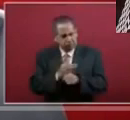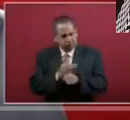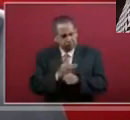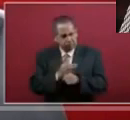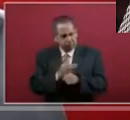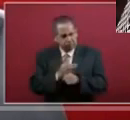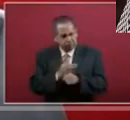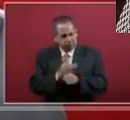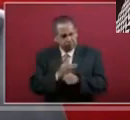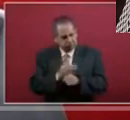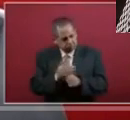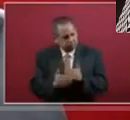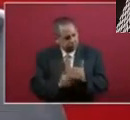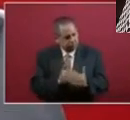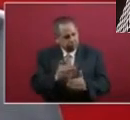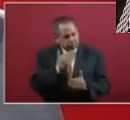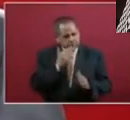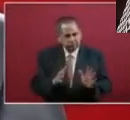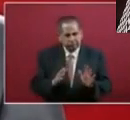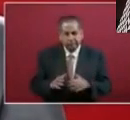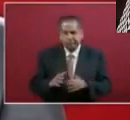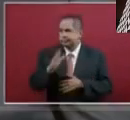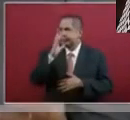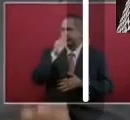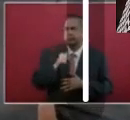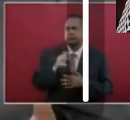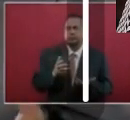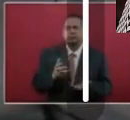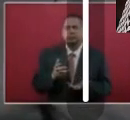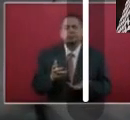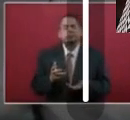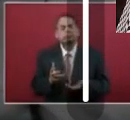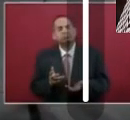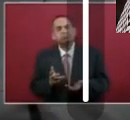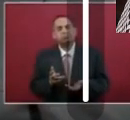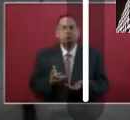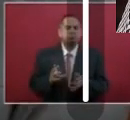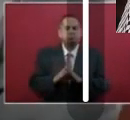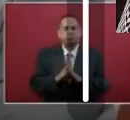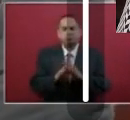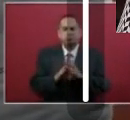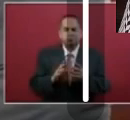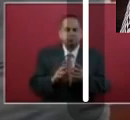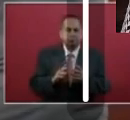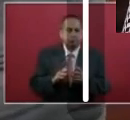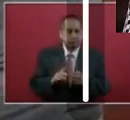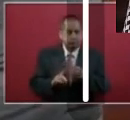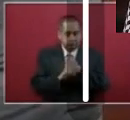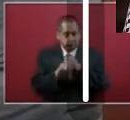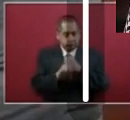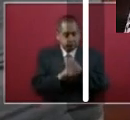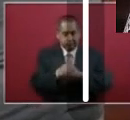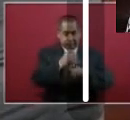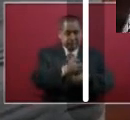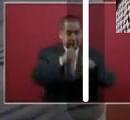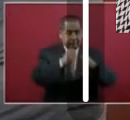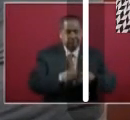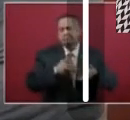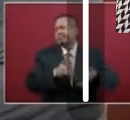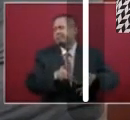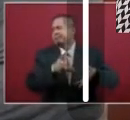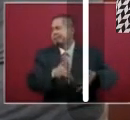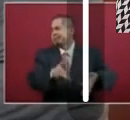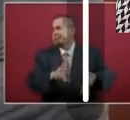Y efectivamente, está resuelto. No podemos dejar el problema de la inseguridad sin